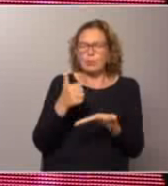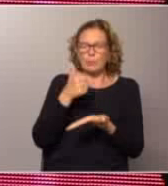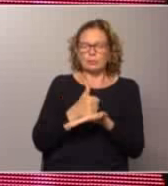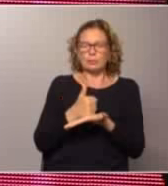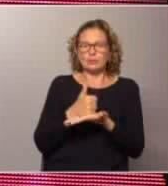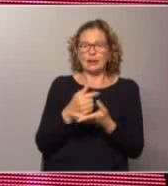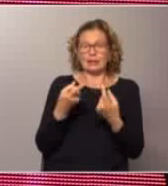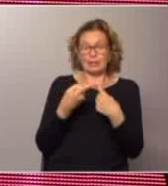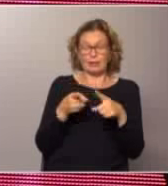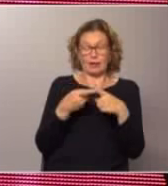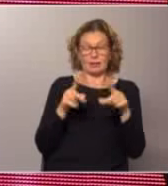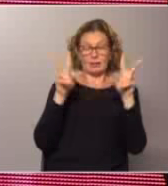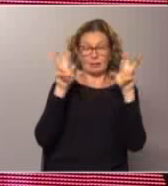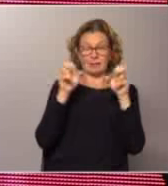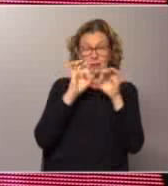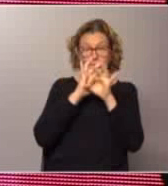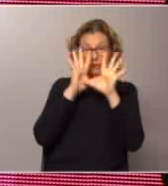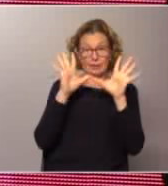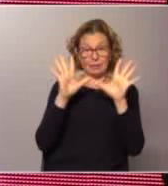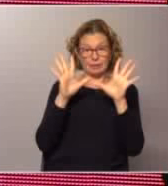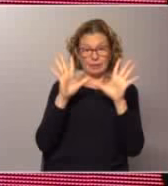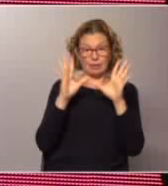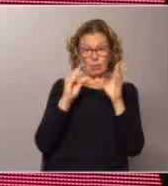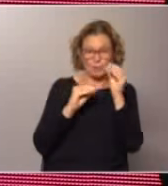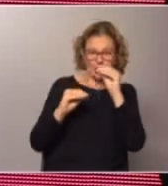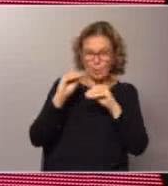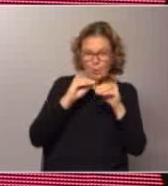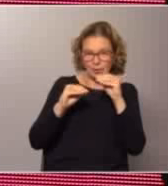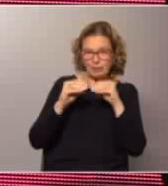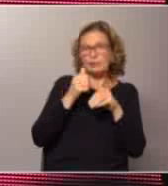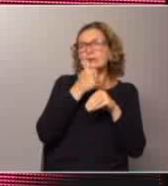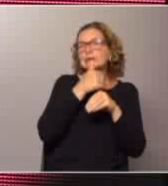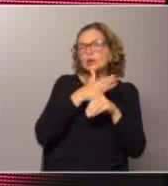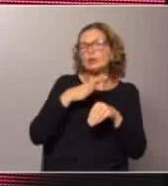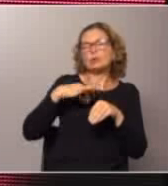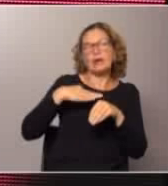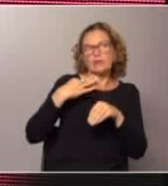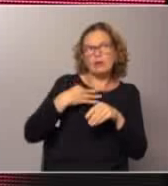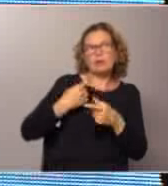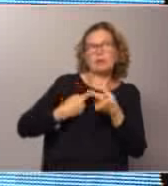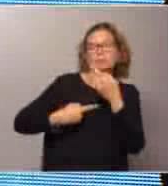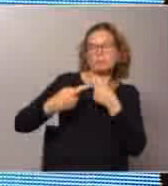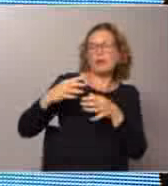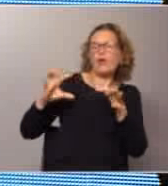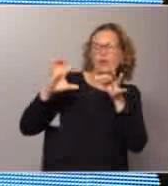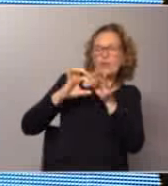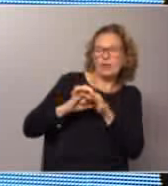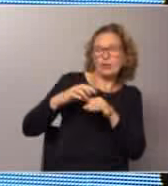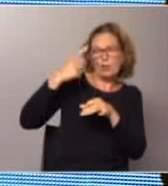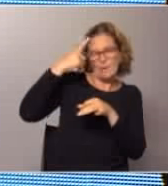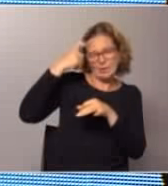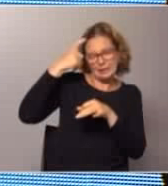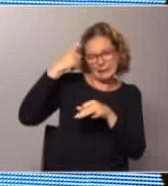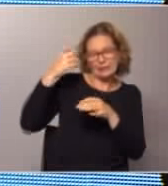te méndez en distintos temas claramente viene una acumulación de lo que fue bueno en nuestra historia de vida a nuestros nuestros vínculos nuestras experiencias de los